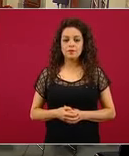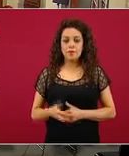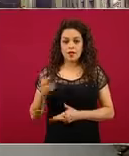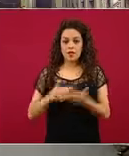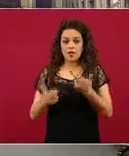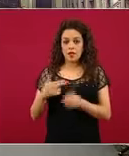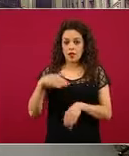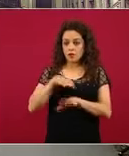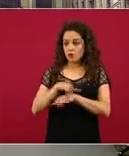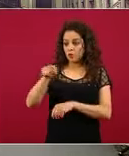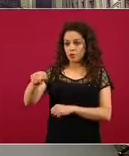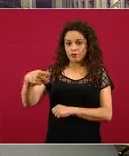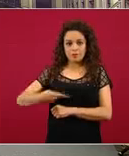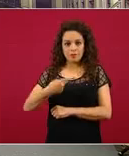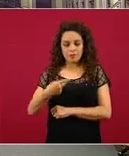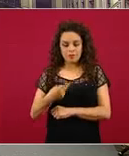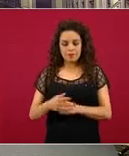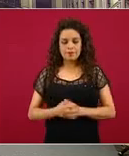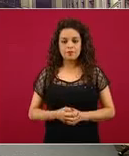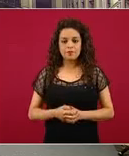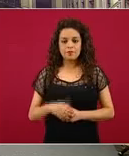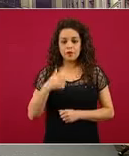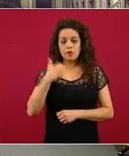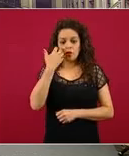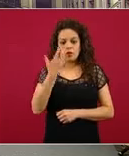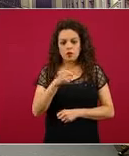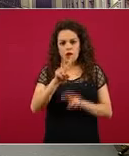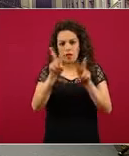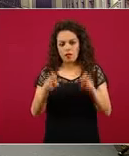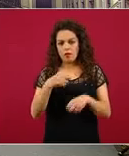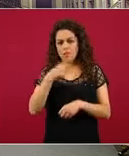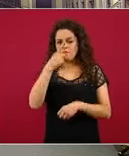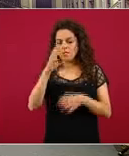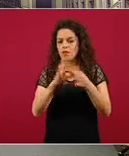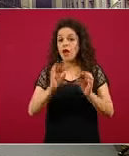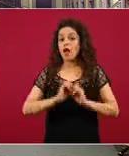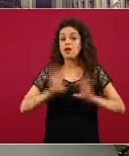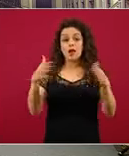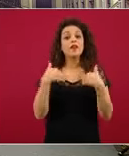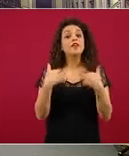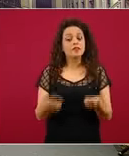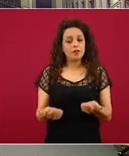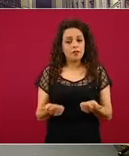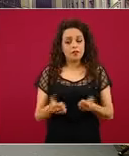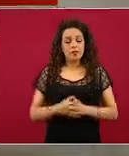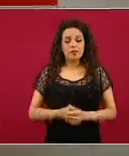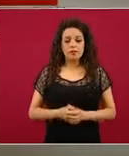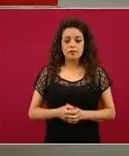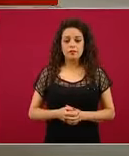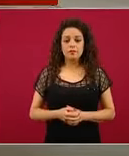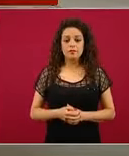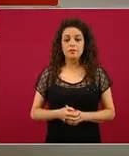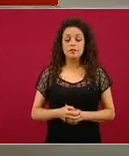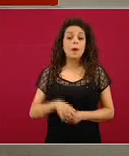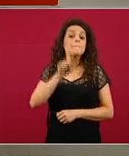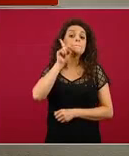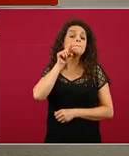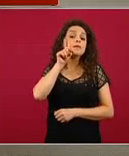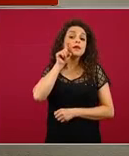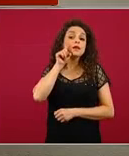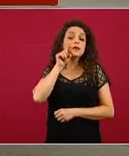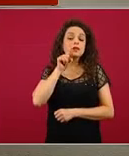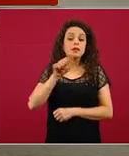sobre las disposiciones. Un asunto que me gustaría que quedara sumamente claro es, ya dijimos, desde mañana, sábado